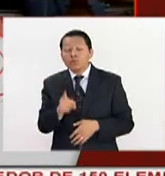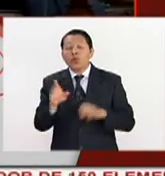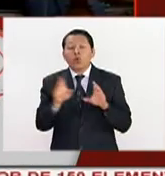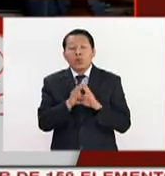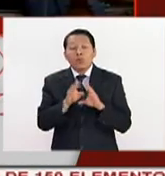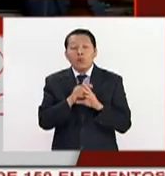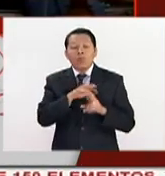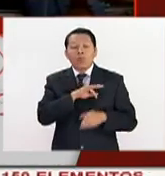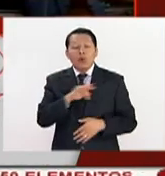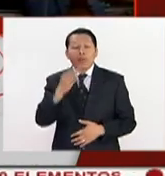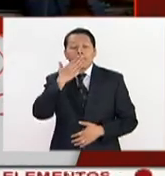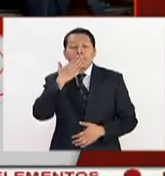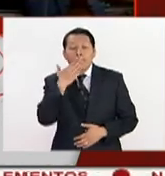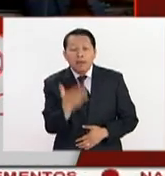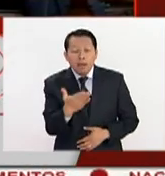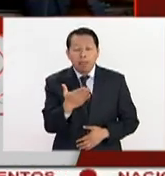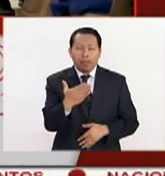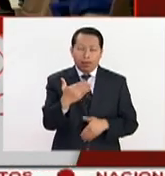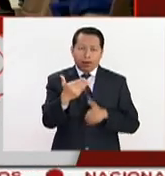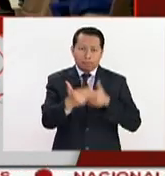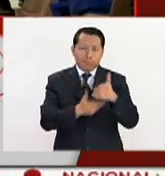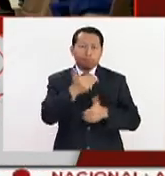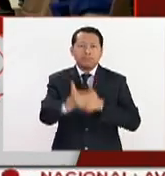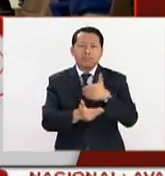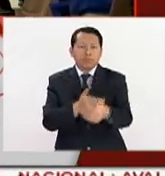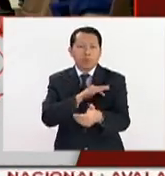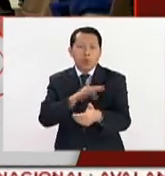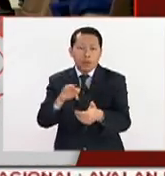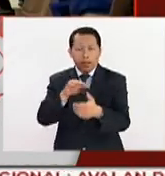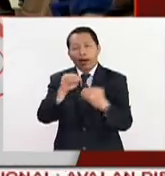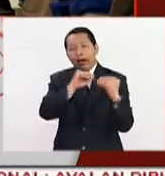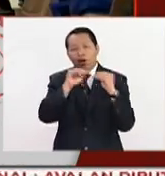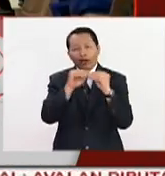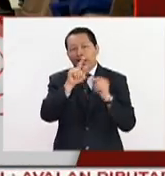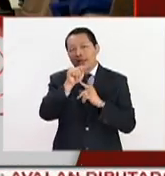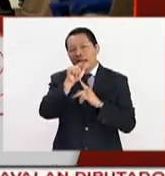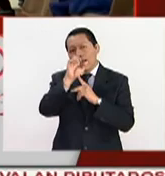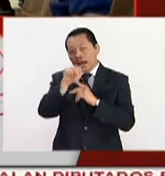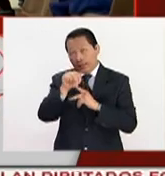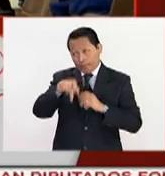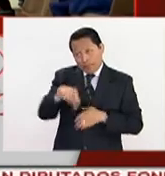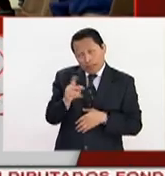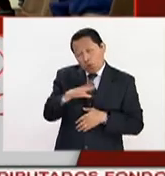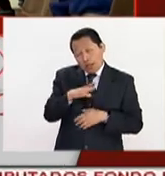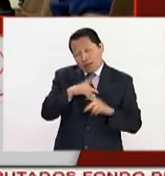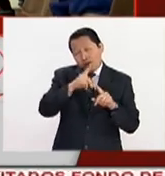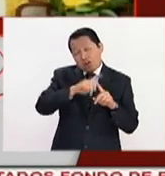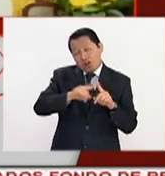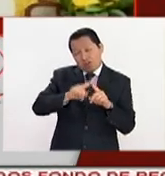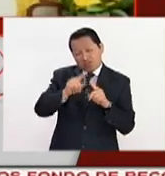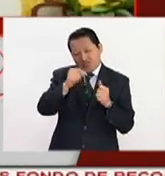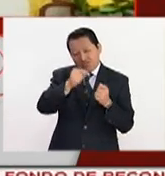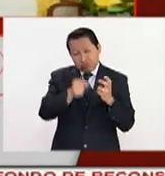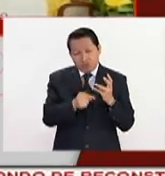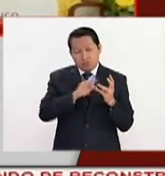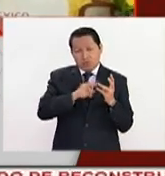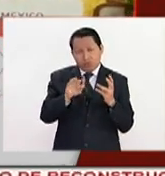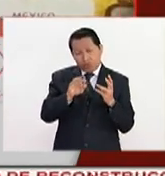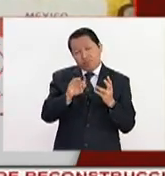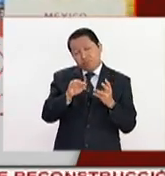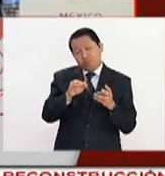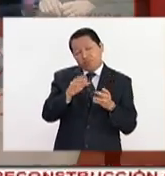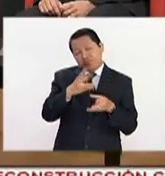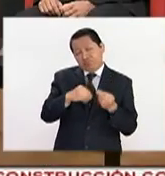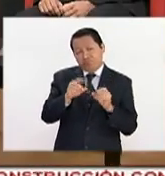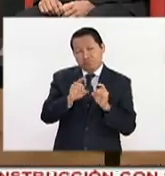un muy buen paso en torno a las negociaciones del Telecán. Pero hay otras alternativas, que es que sea de todo lo contrario. Claro,